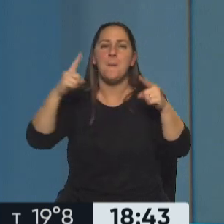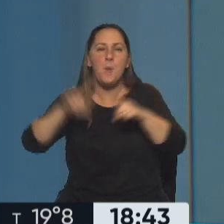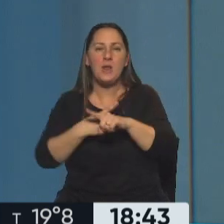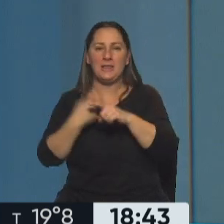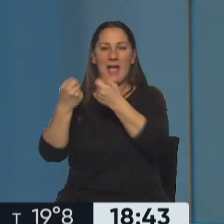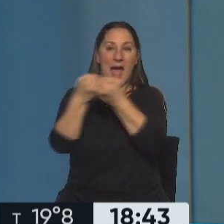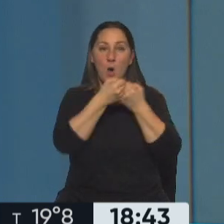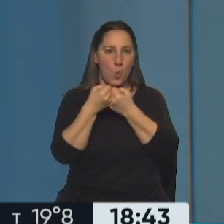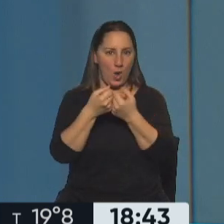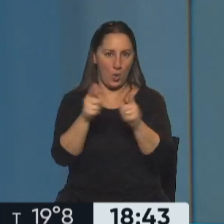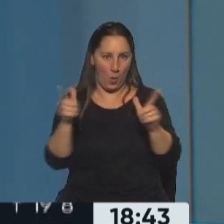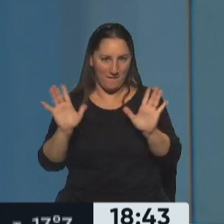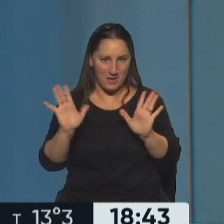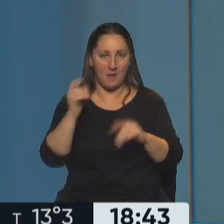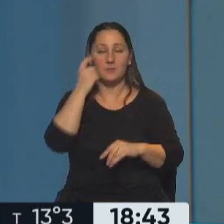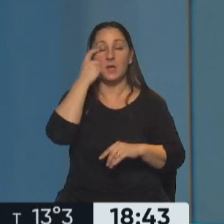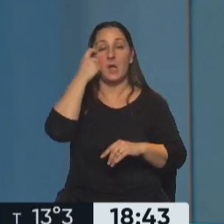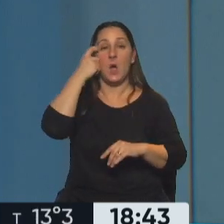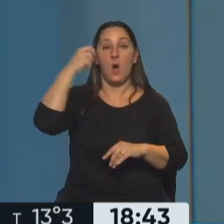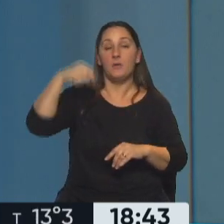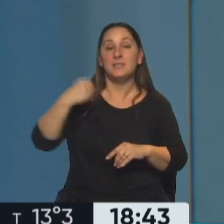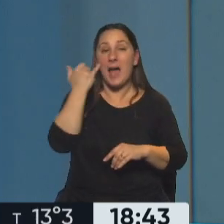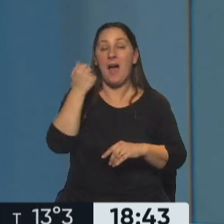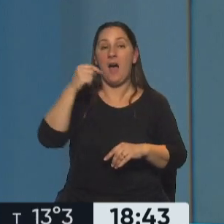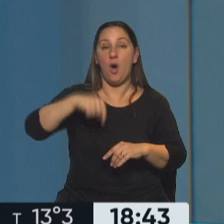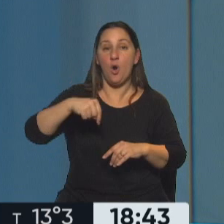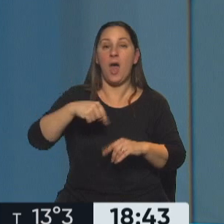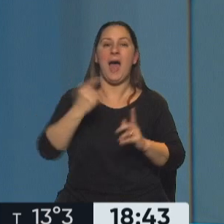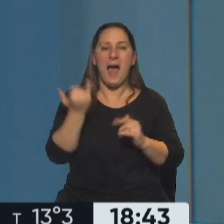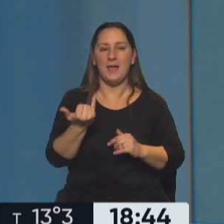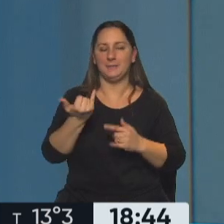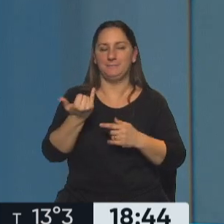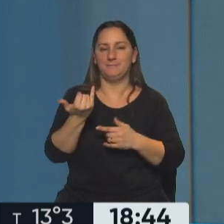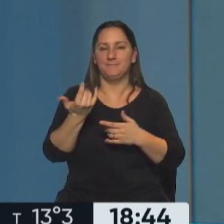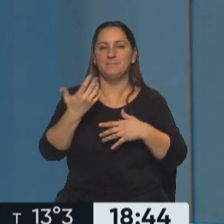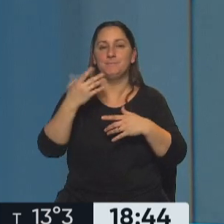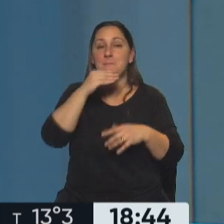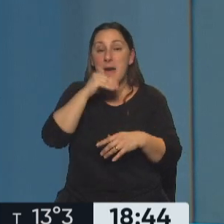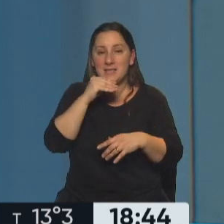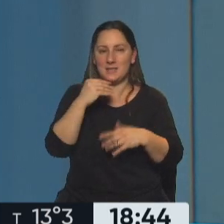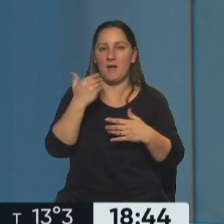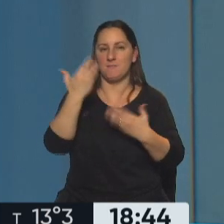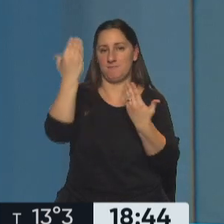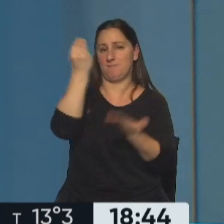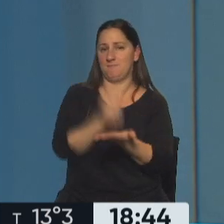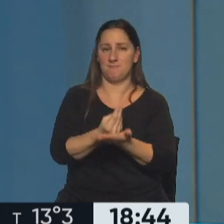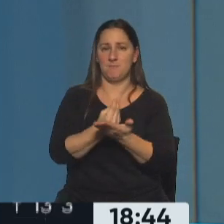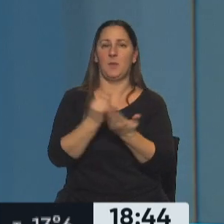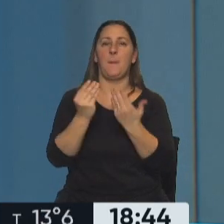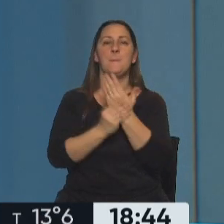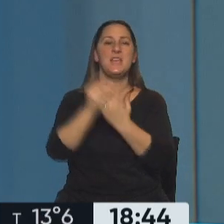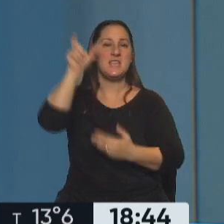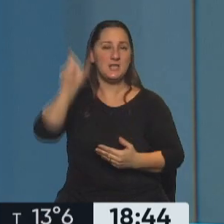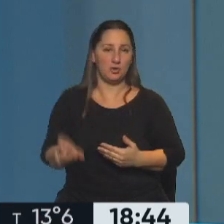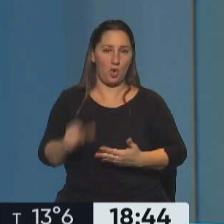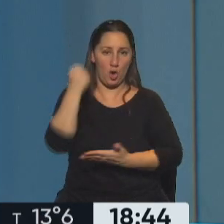políticos para llevarlo adelante. Finalmente eso llegó a una síntesis y tenemos ahora entonces a Massa como ministro de Economía,